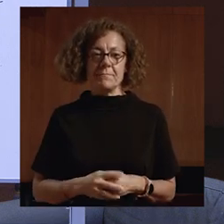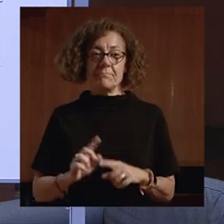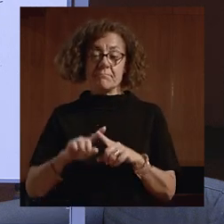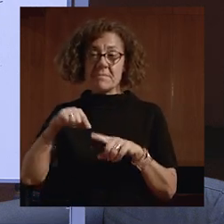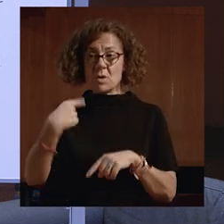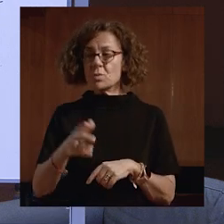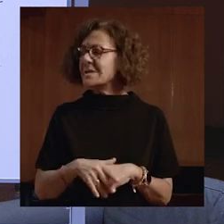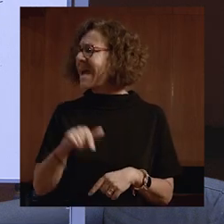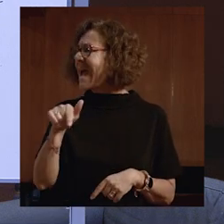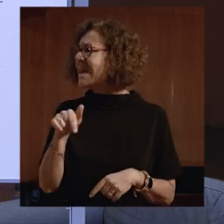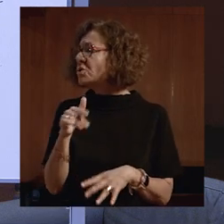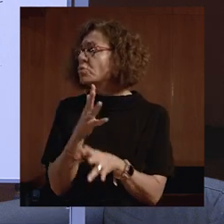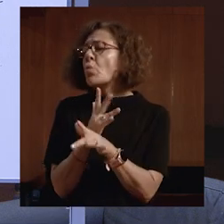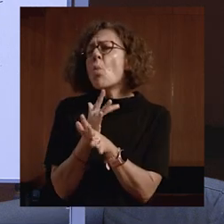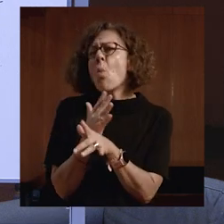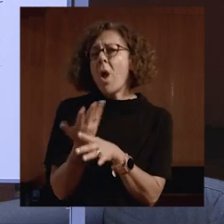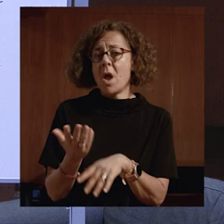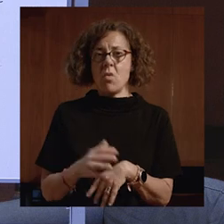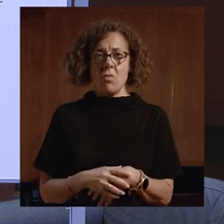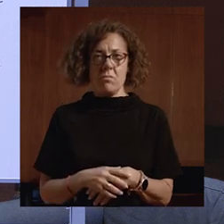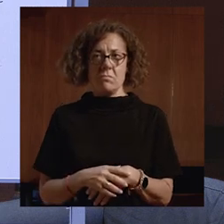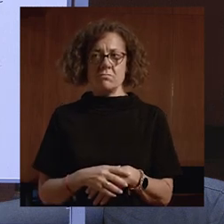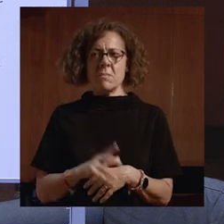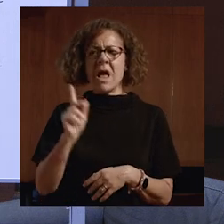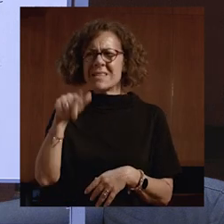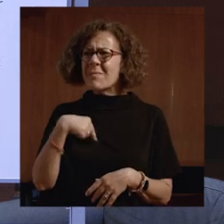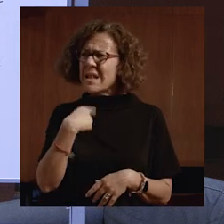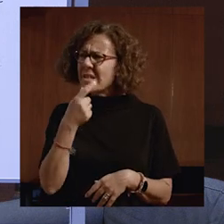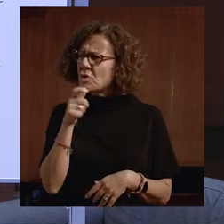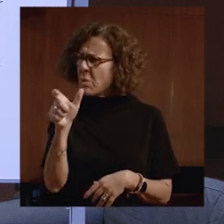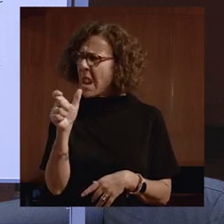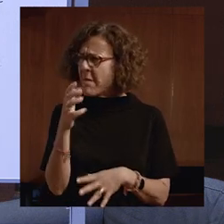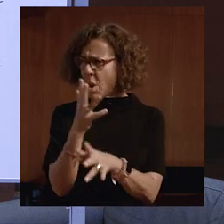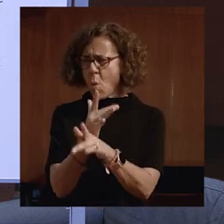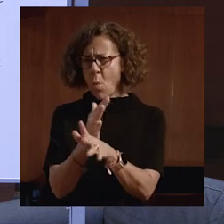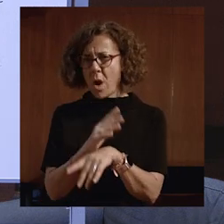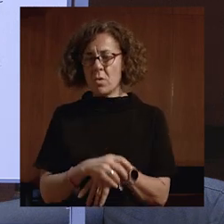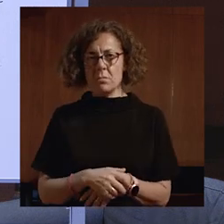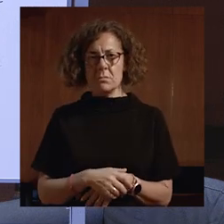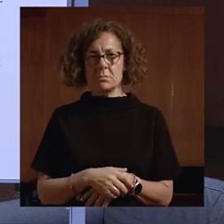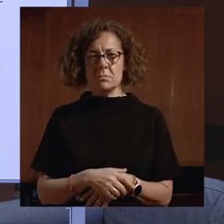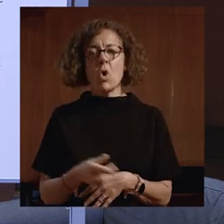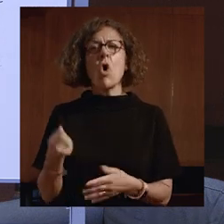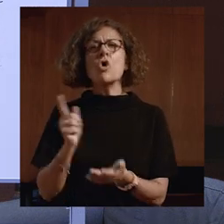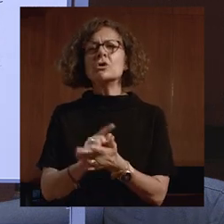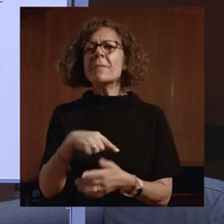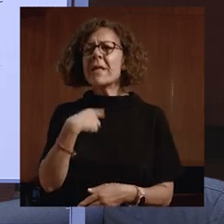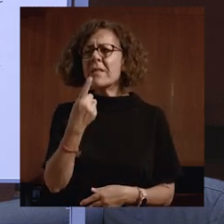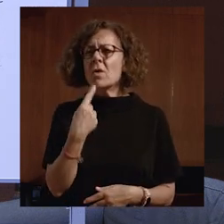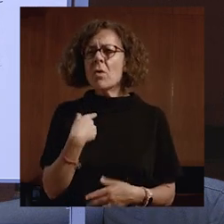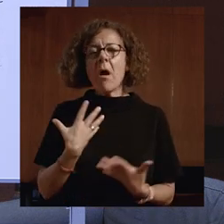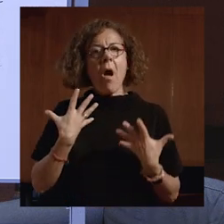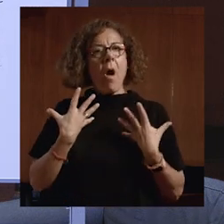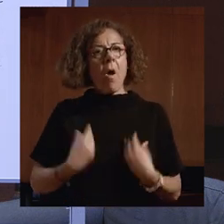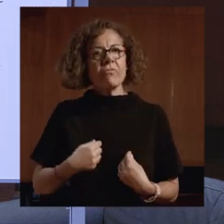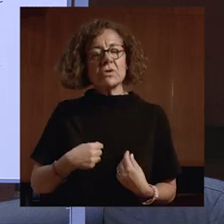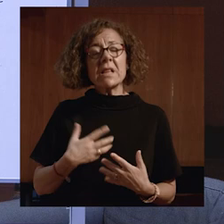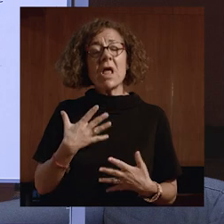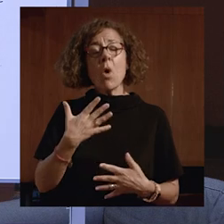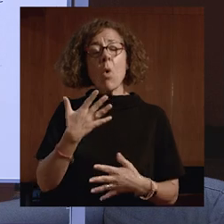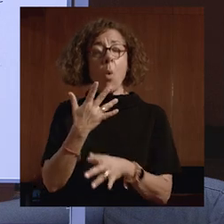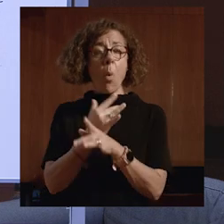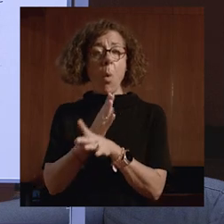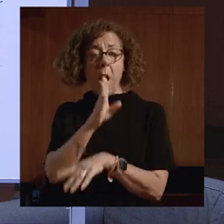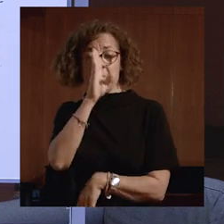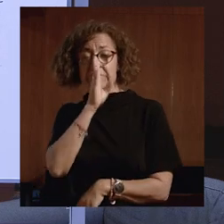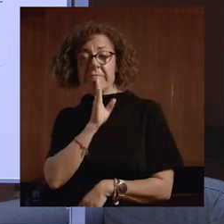Después, esto es un juego. También creo que se ha mencionado esa palabra. De nuevo digo, no hay nada más frustrante que jugar al escondite y a